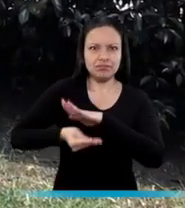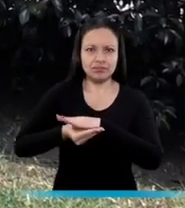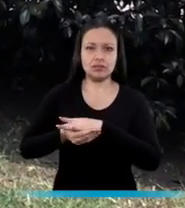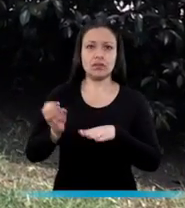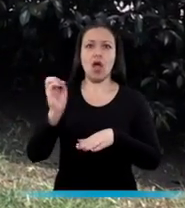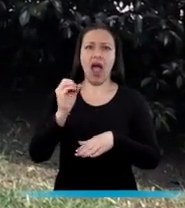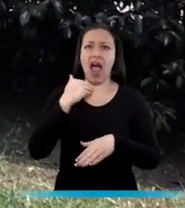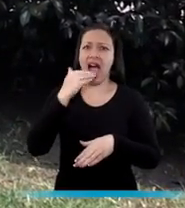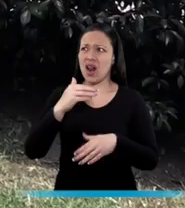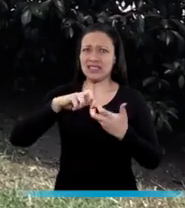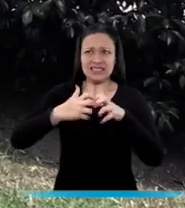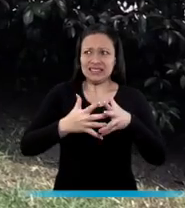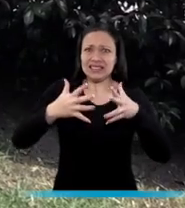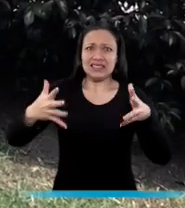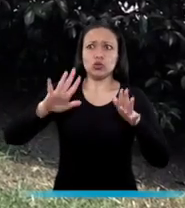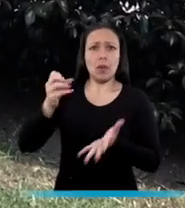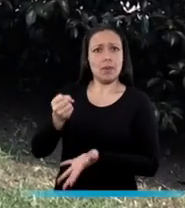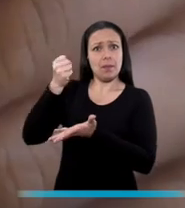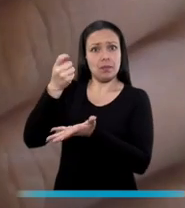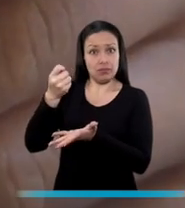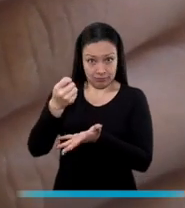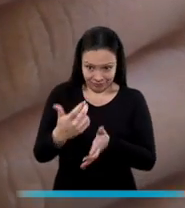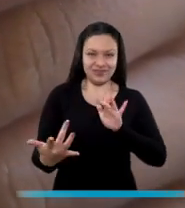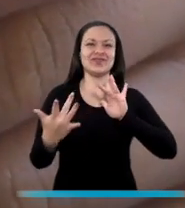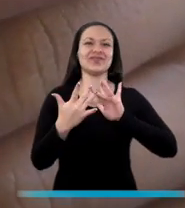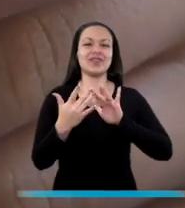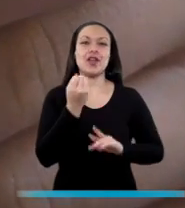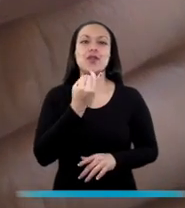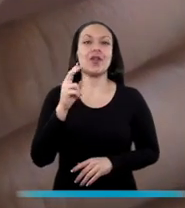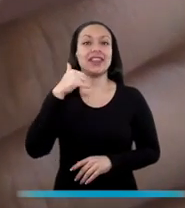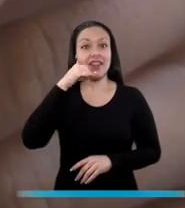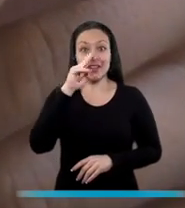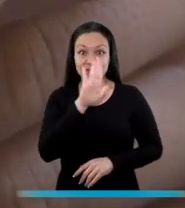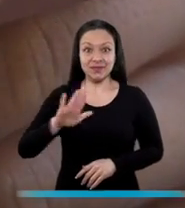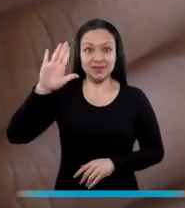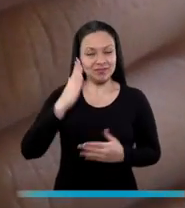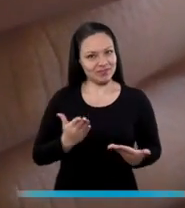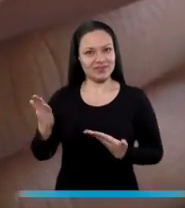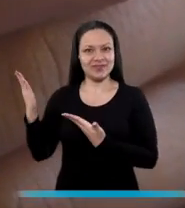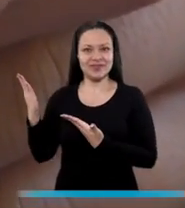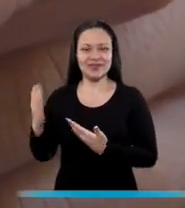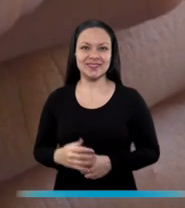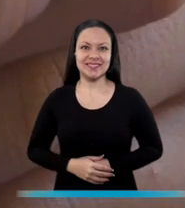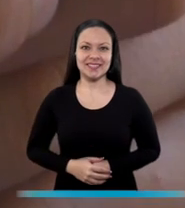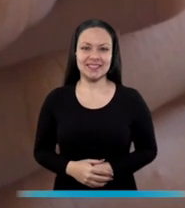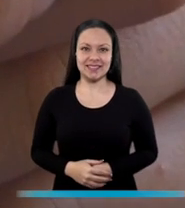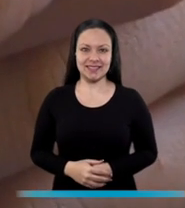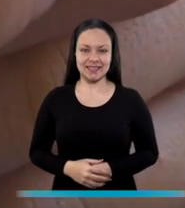corrupción o el despilfarro de los recursos públicos, contáctenos en nuestra línea telefónica nacional